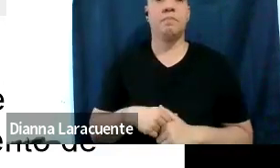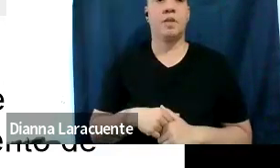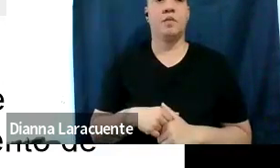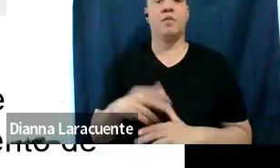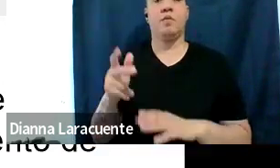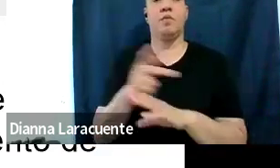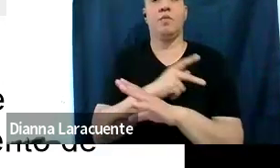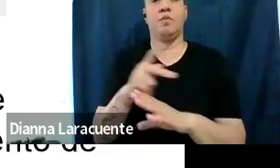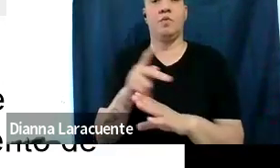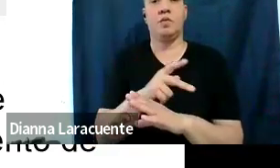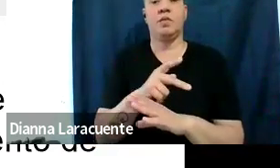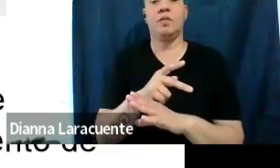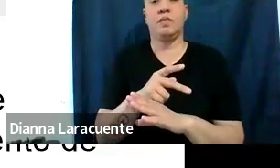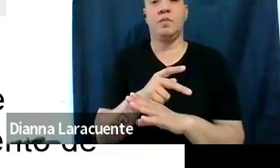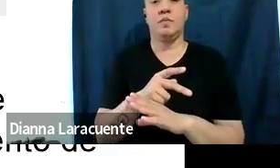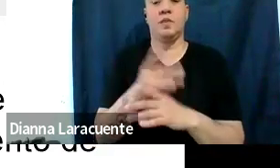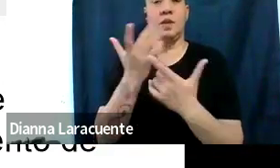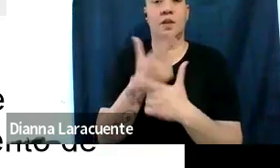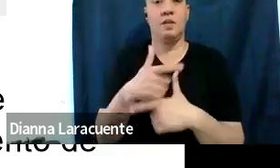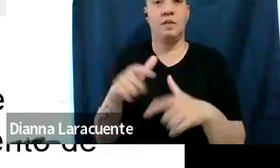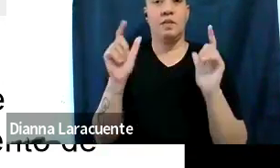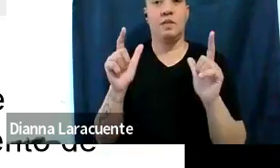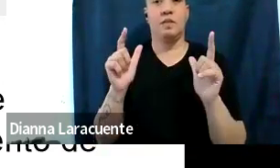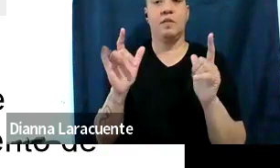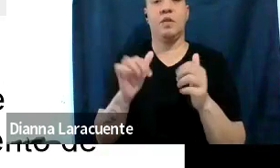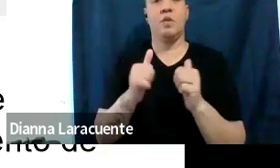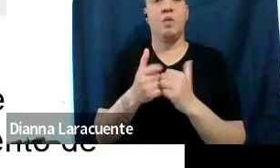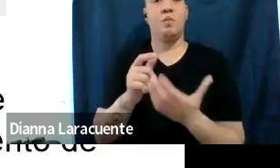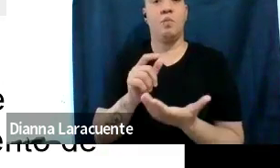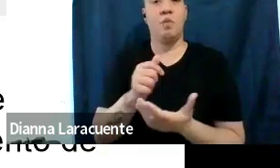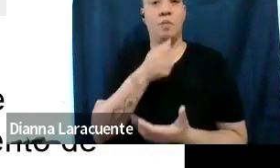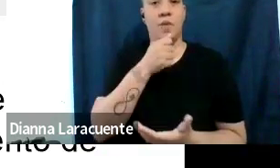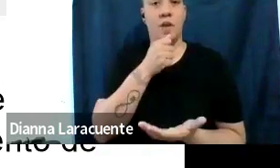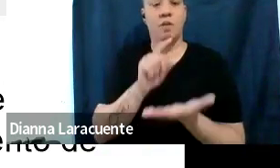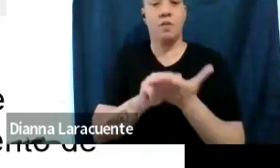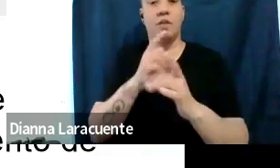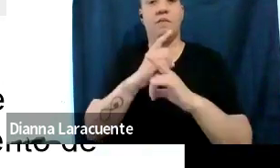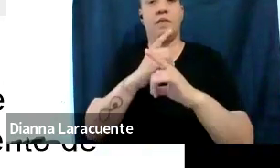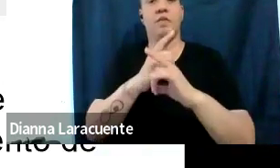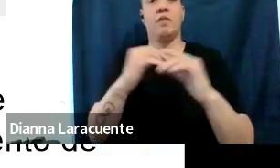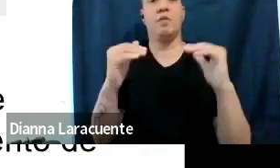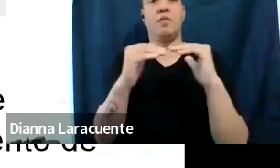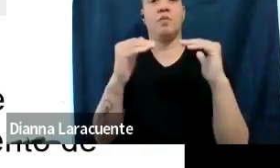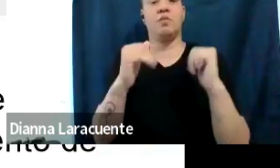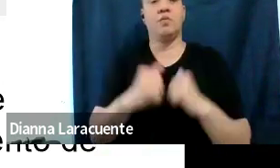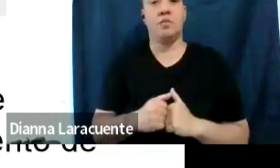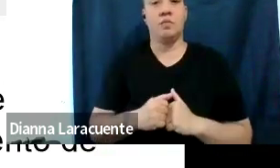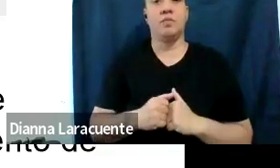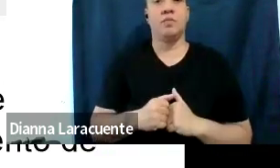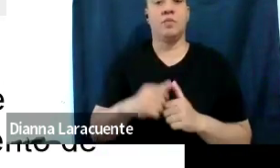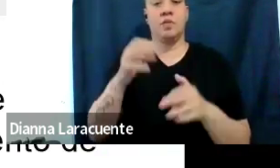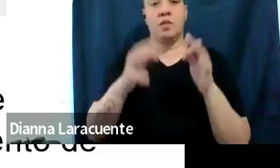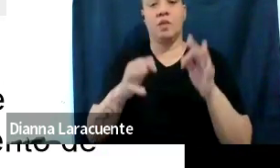poeta, Muñoz es el poeta de la libertad. Como periodista, el defensor de la justicia. Como tribuno, el tribuno